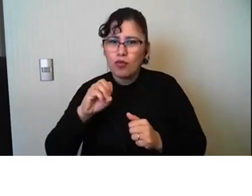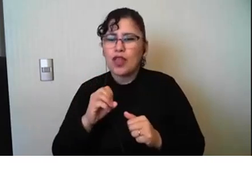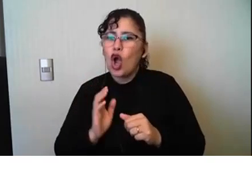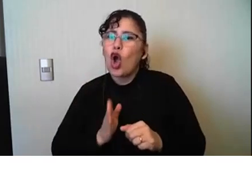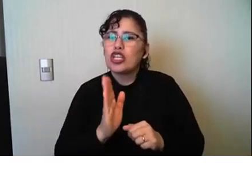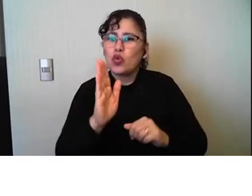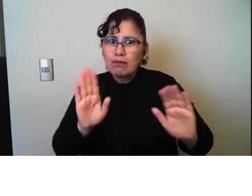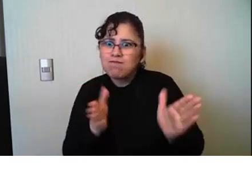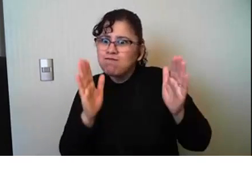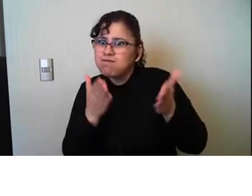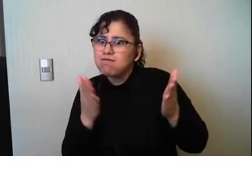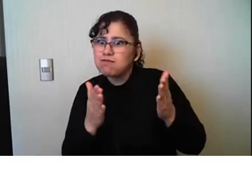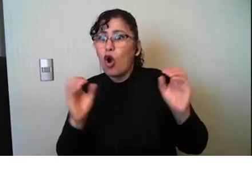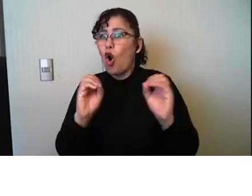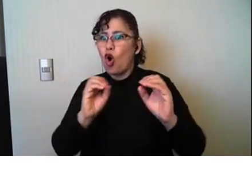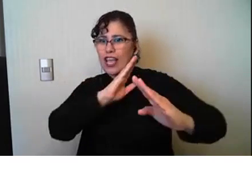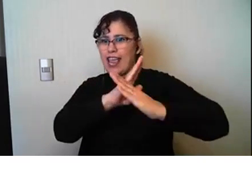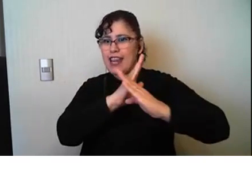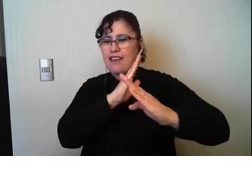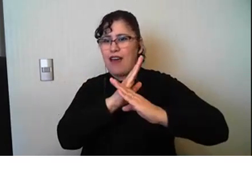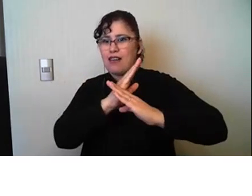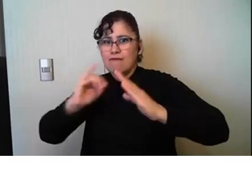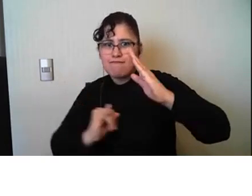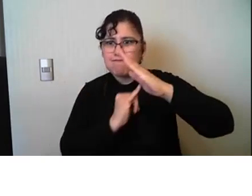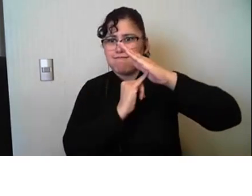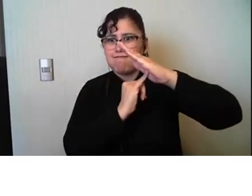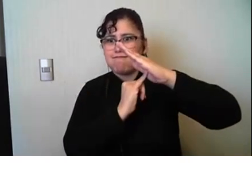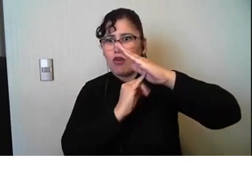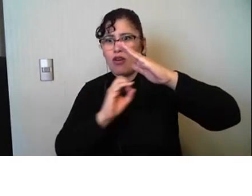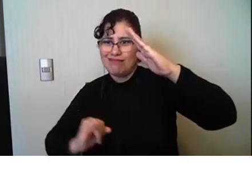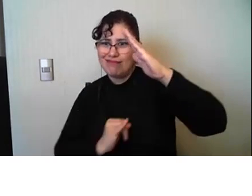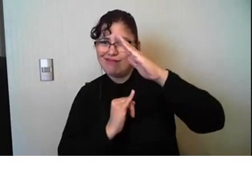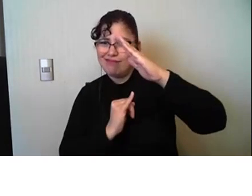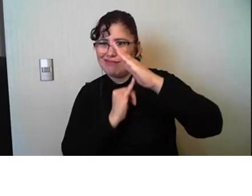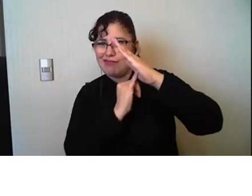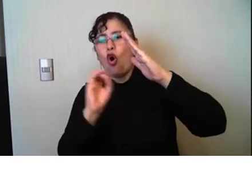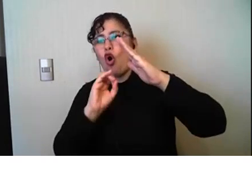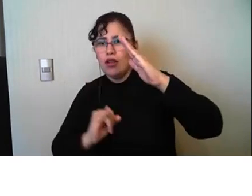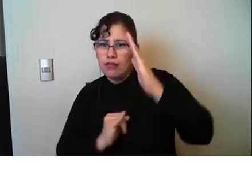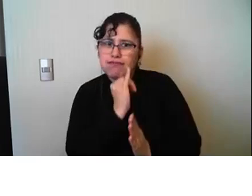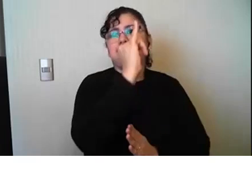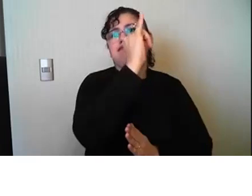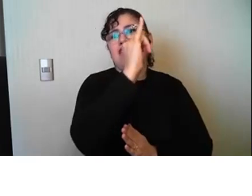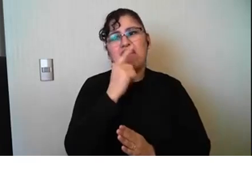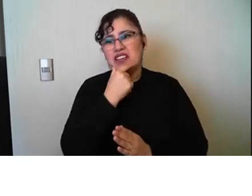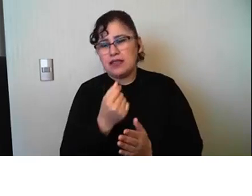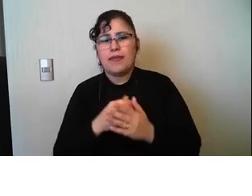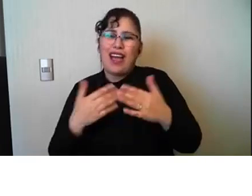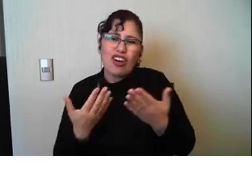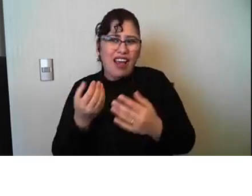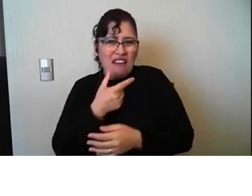o inhiba su mensaje hacia la corteza. En este caso, una forma fácil de